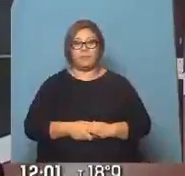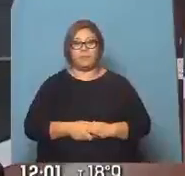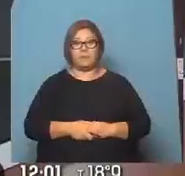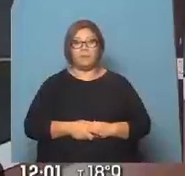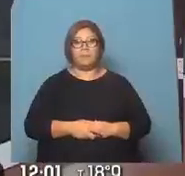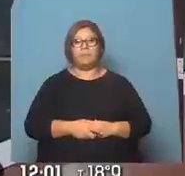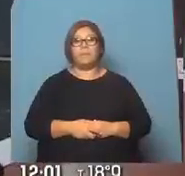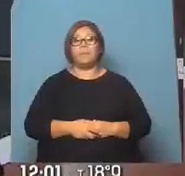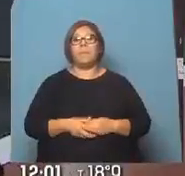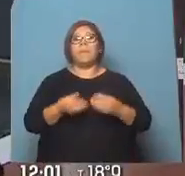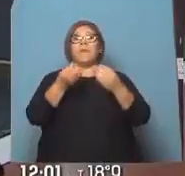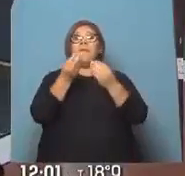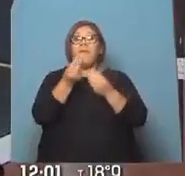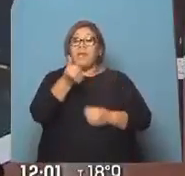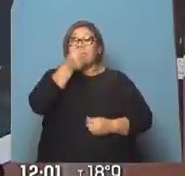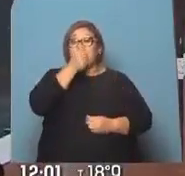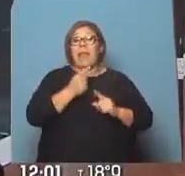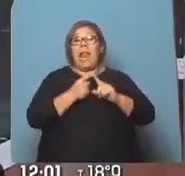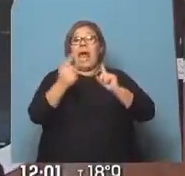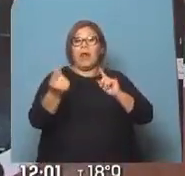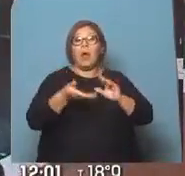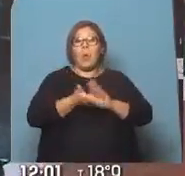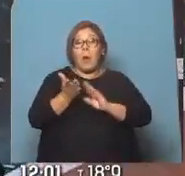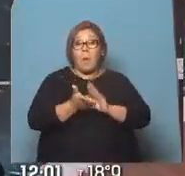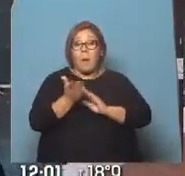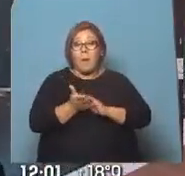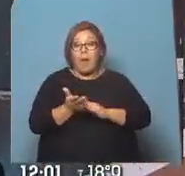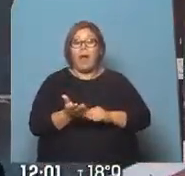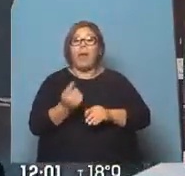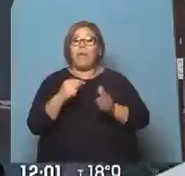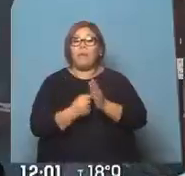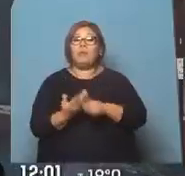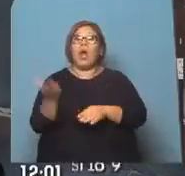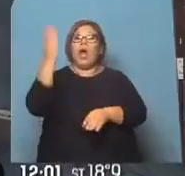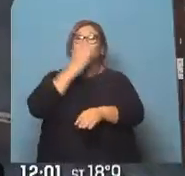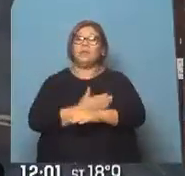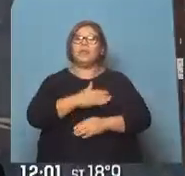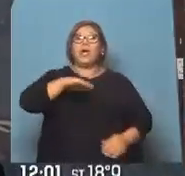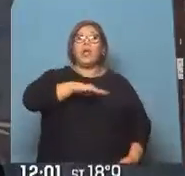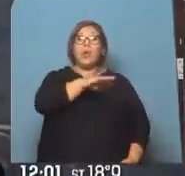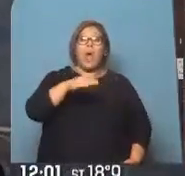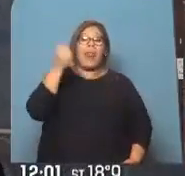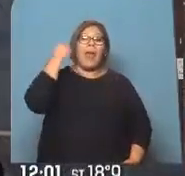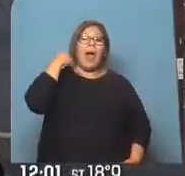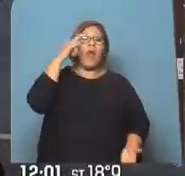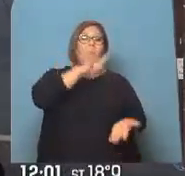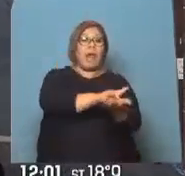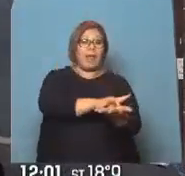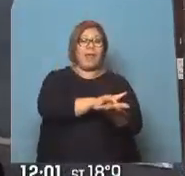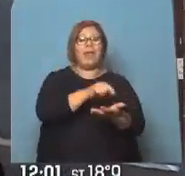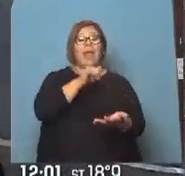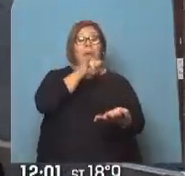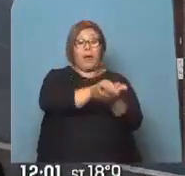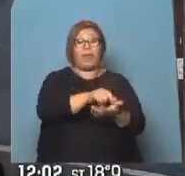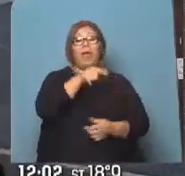en el comienzo del fin de semana alargó nuestro móvil está en el parque donde parece que hay algunos vuelos cancelados o demorados y una